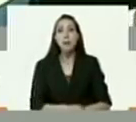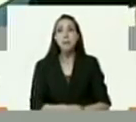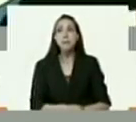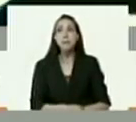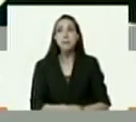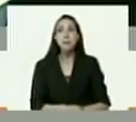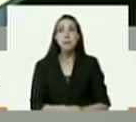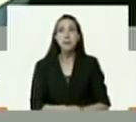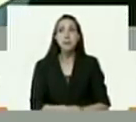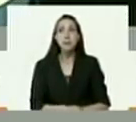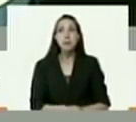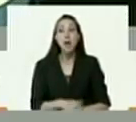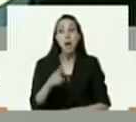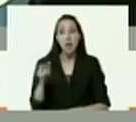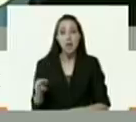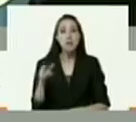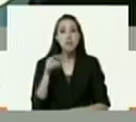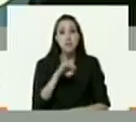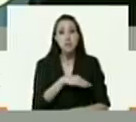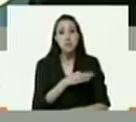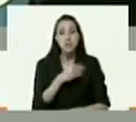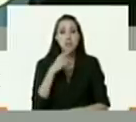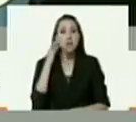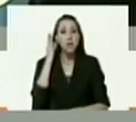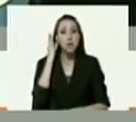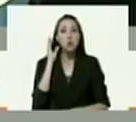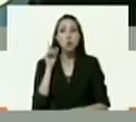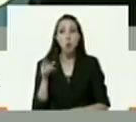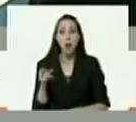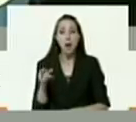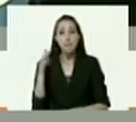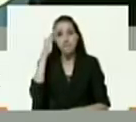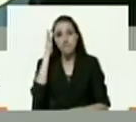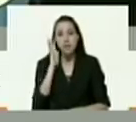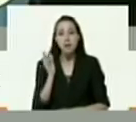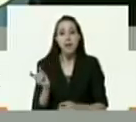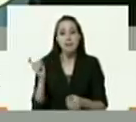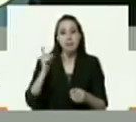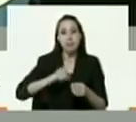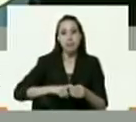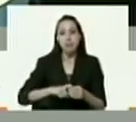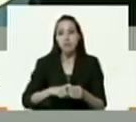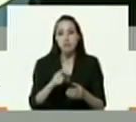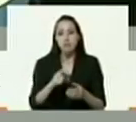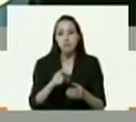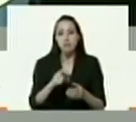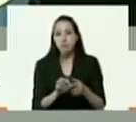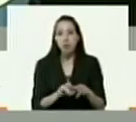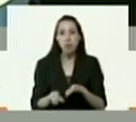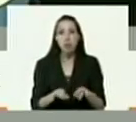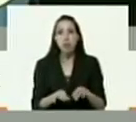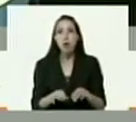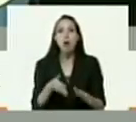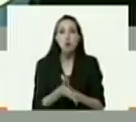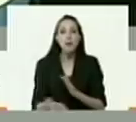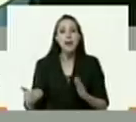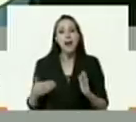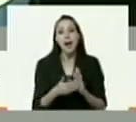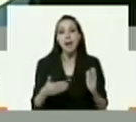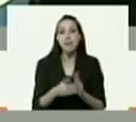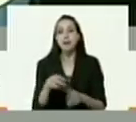la señora Bachelet a incorporar algunas cosas y presentar algo que solo era atacar a